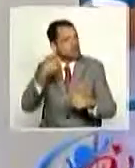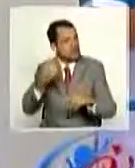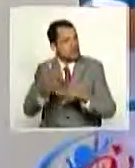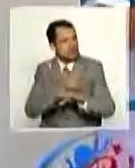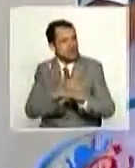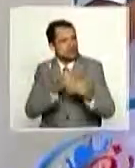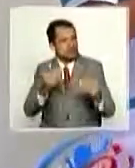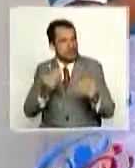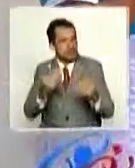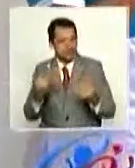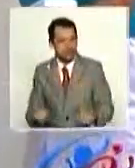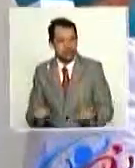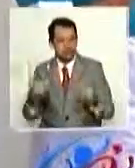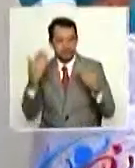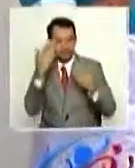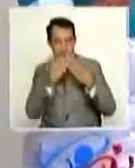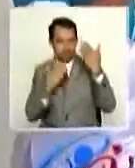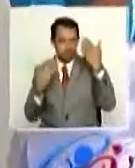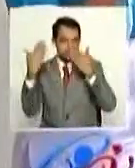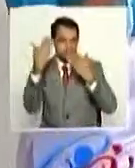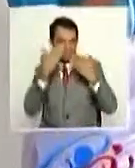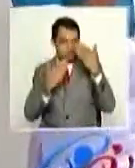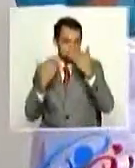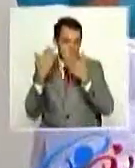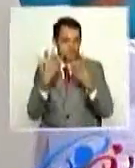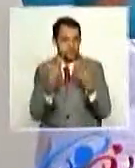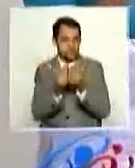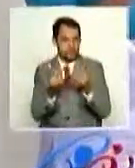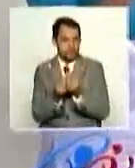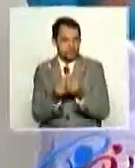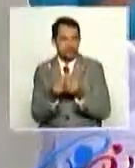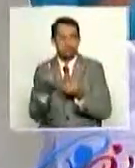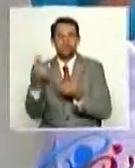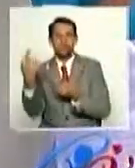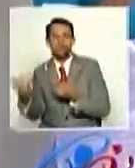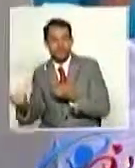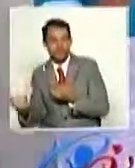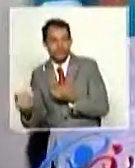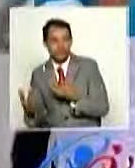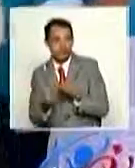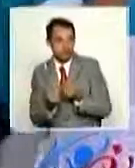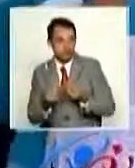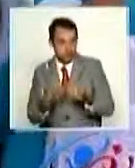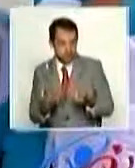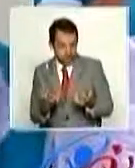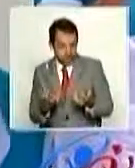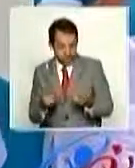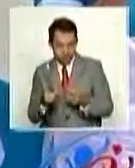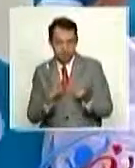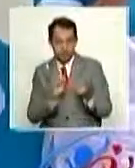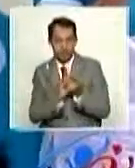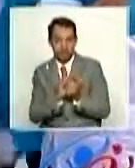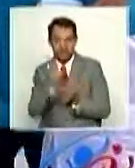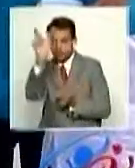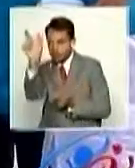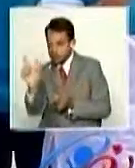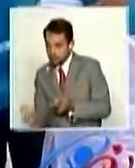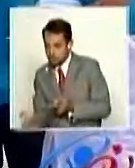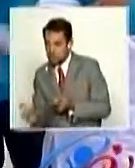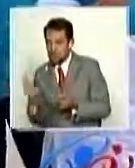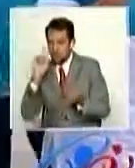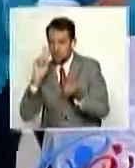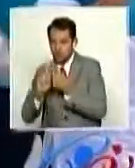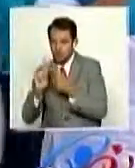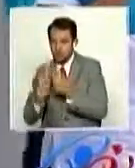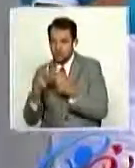medicina biológica y en Parque Médico intentamos ver al paciente, o vemos al